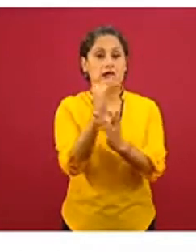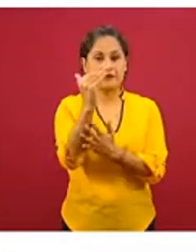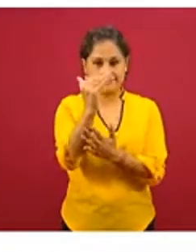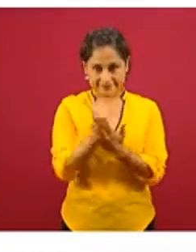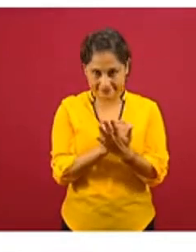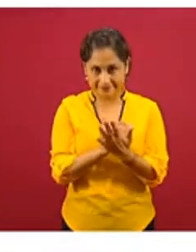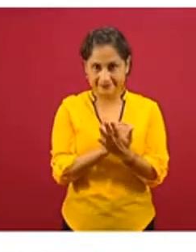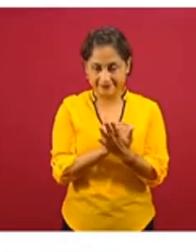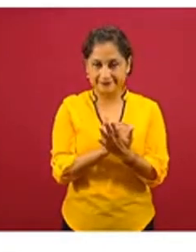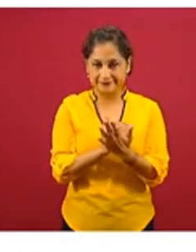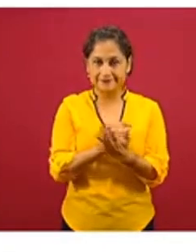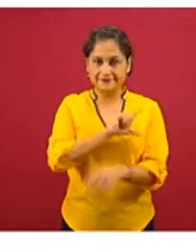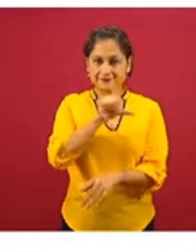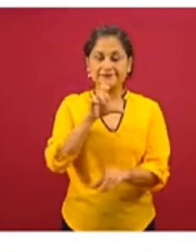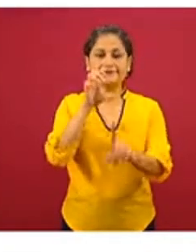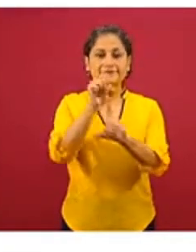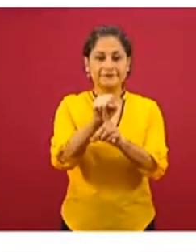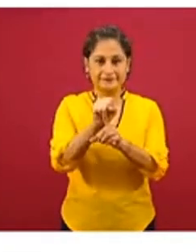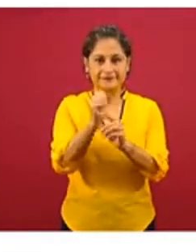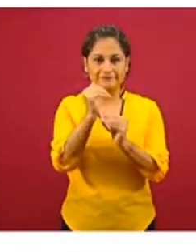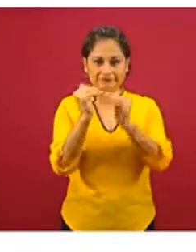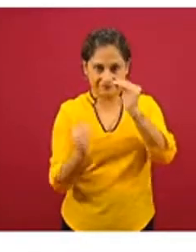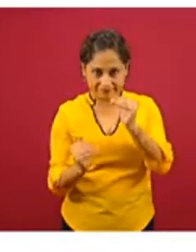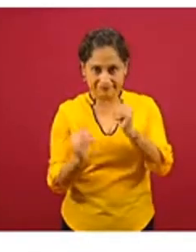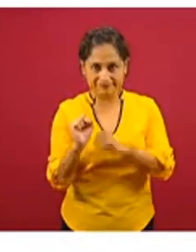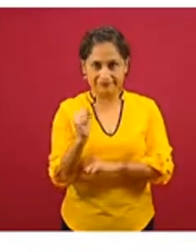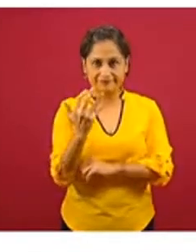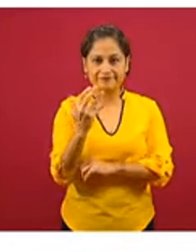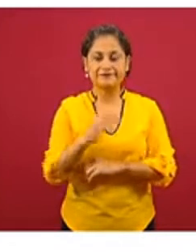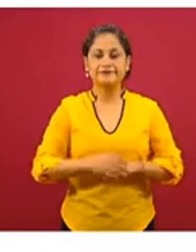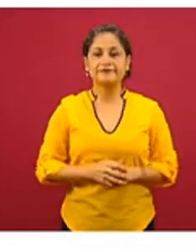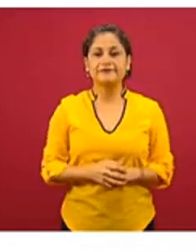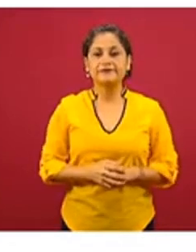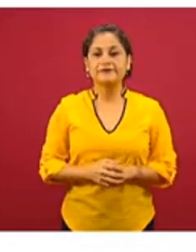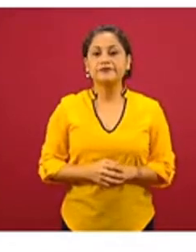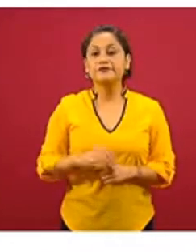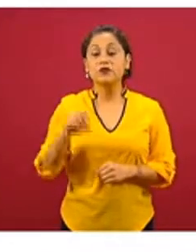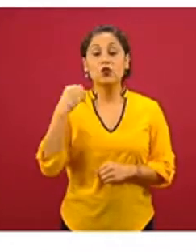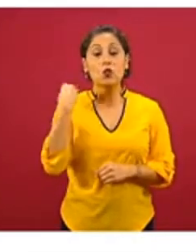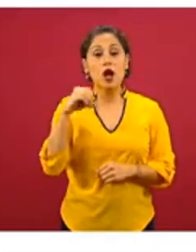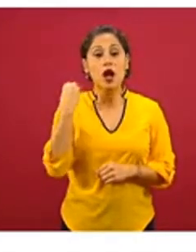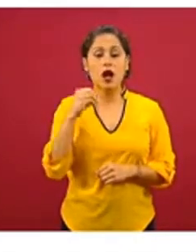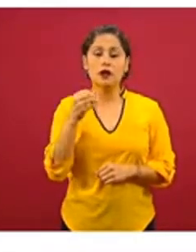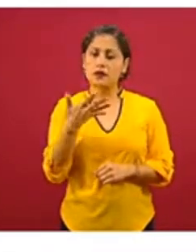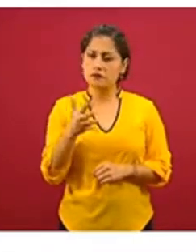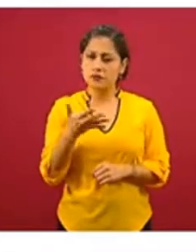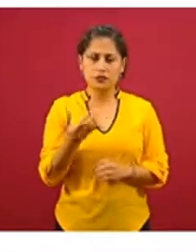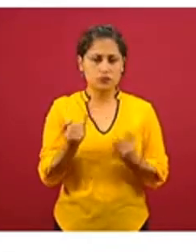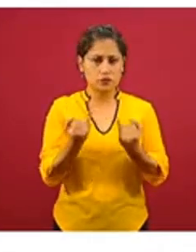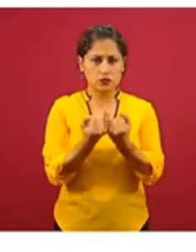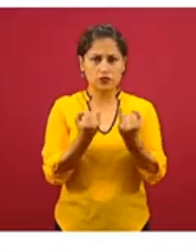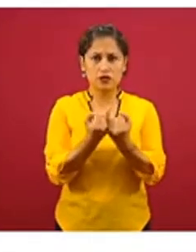poder llegar a la meta establecida. El estado de Oaxaca también con números similares, Twitter muestra que llegan a la meta